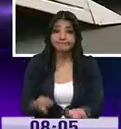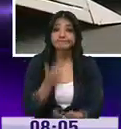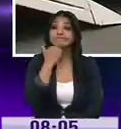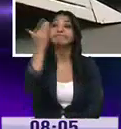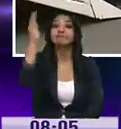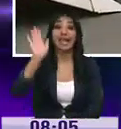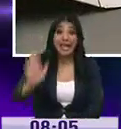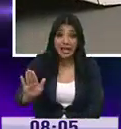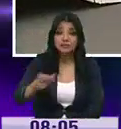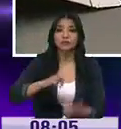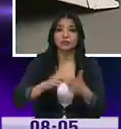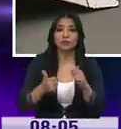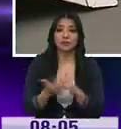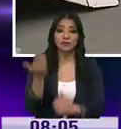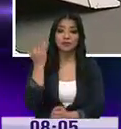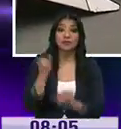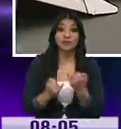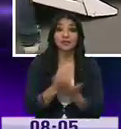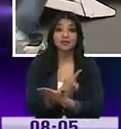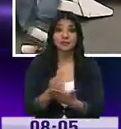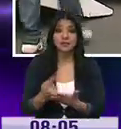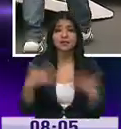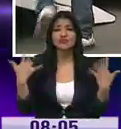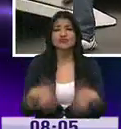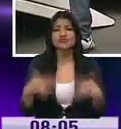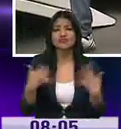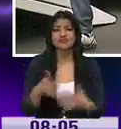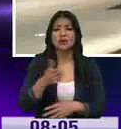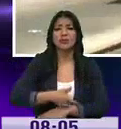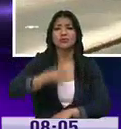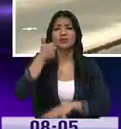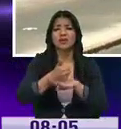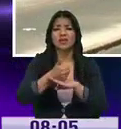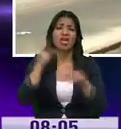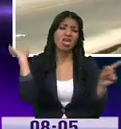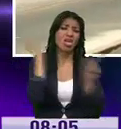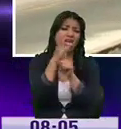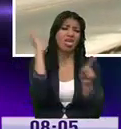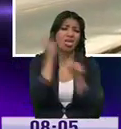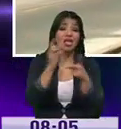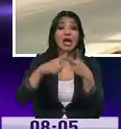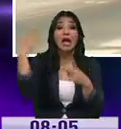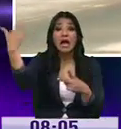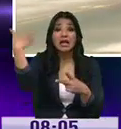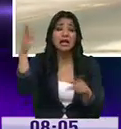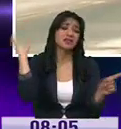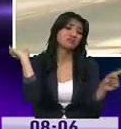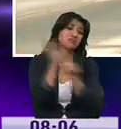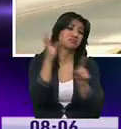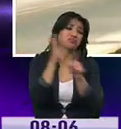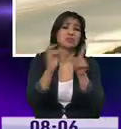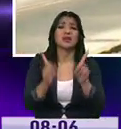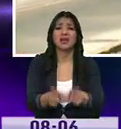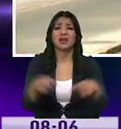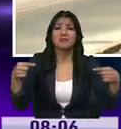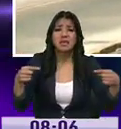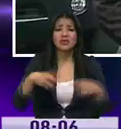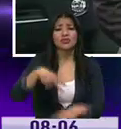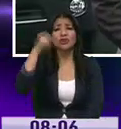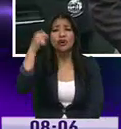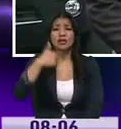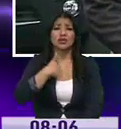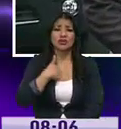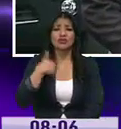gana. Yo el fin de semana vi cómo le satanizaron a la autoridad, a Tingaibor, al alcalde, enemigo del norte. Nosotros nos